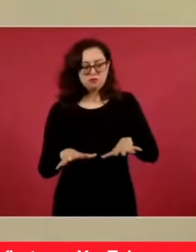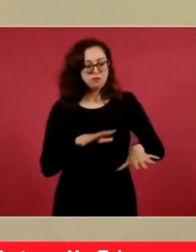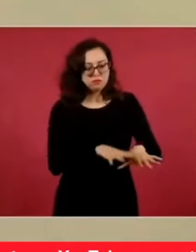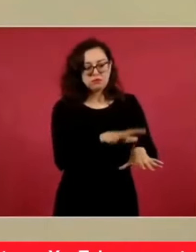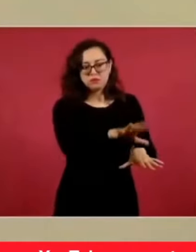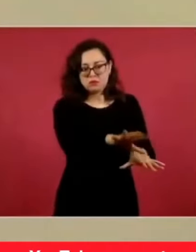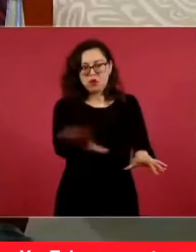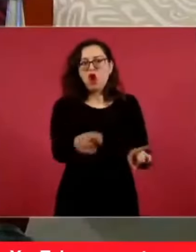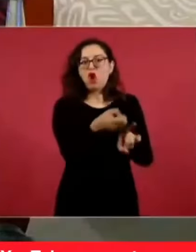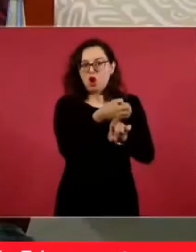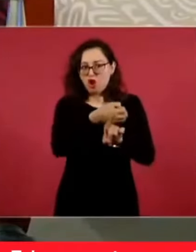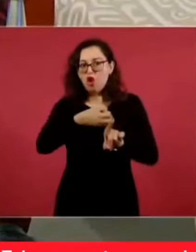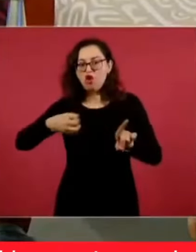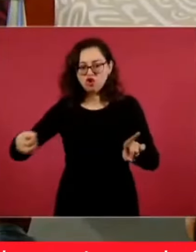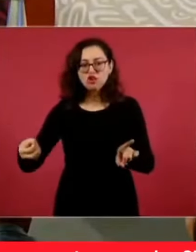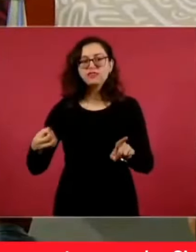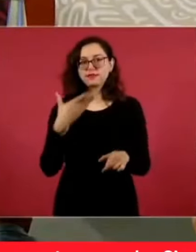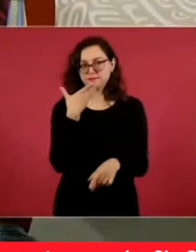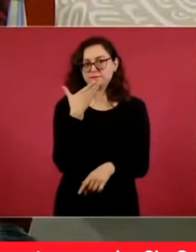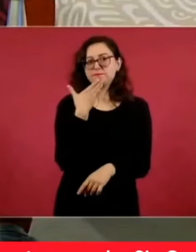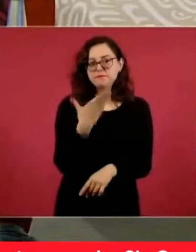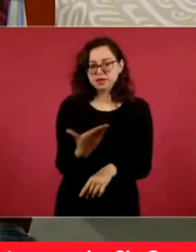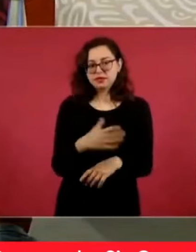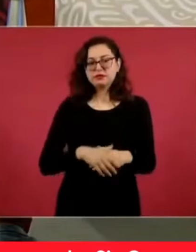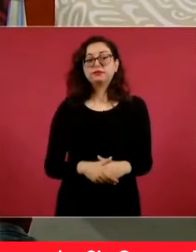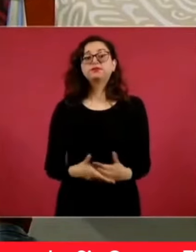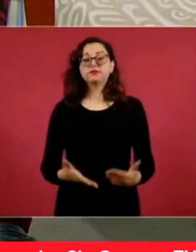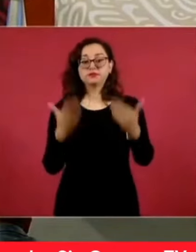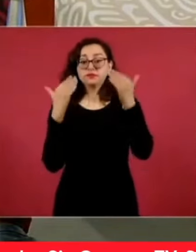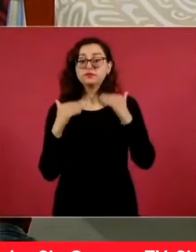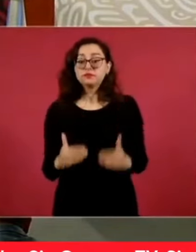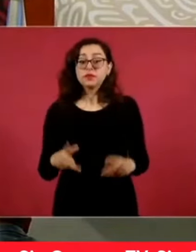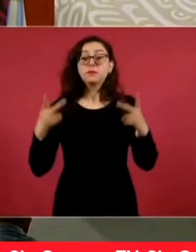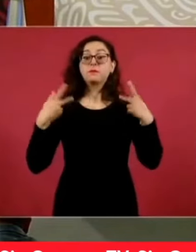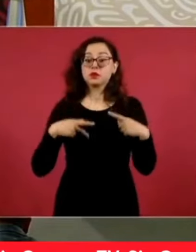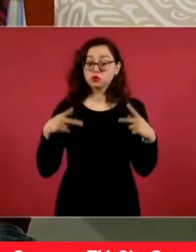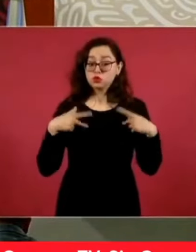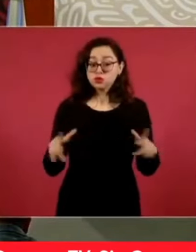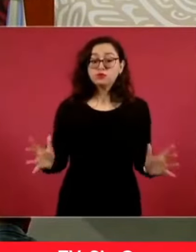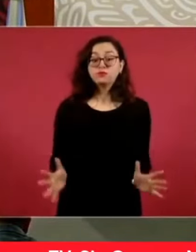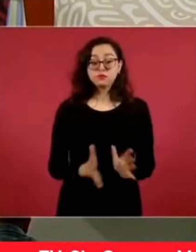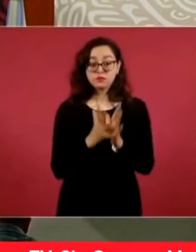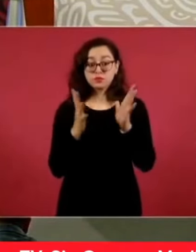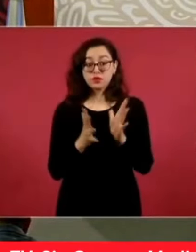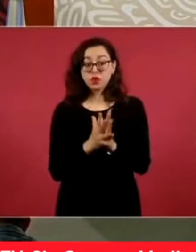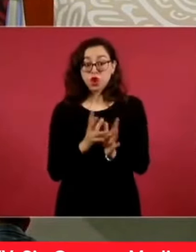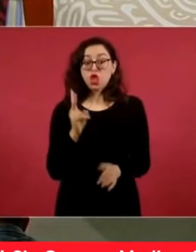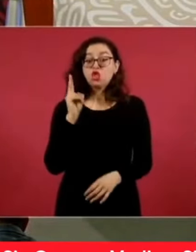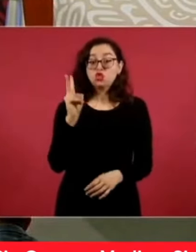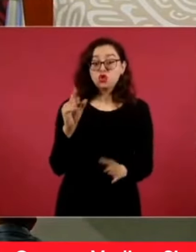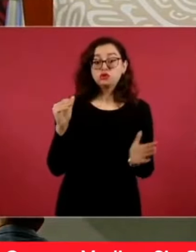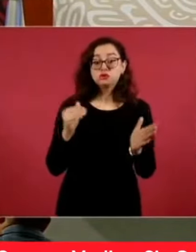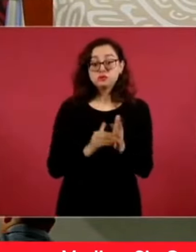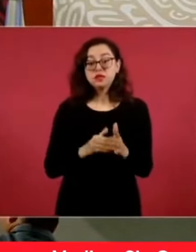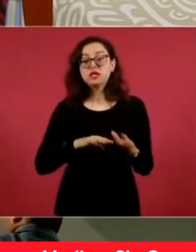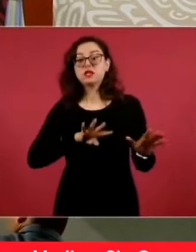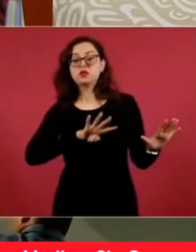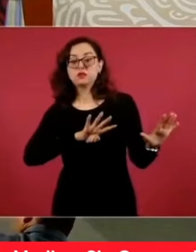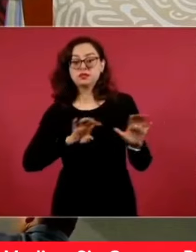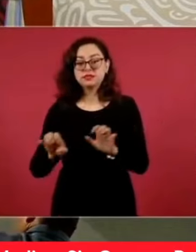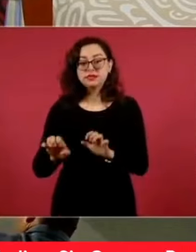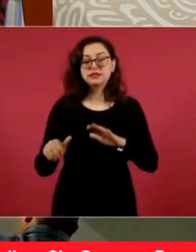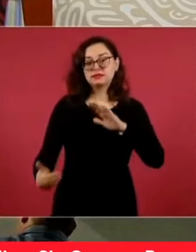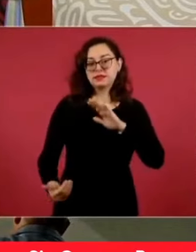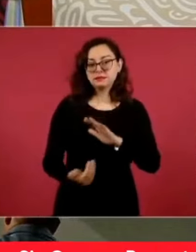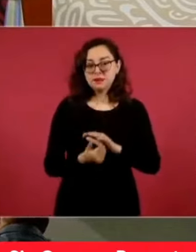en consideración siguiente lámina algunas imágenes de los procesos participativos más de 2000 casi 2900 mesas de trabajo